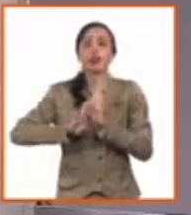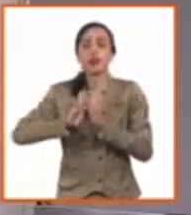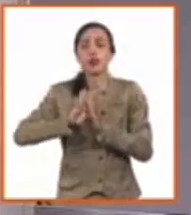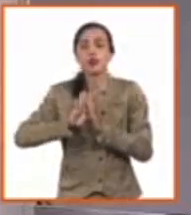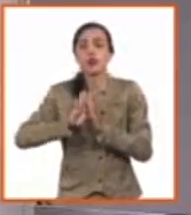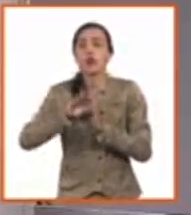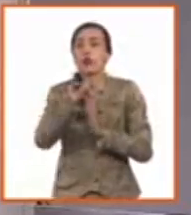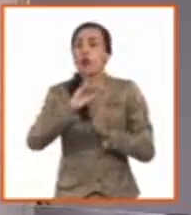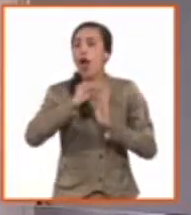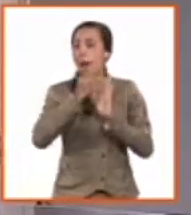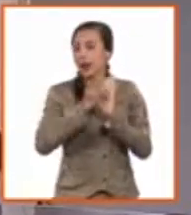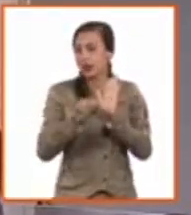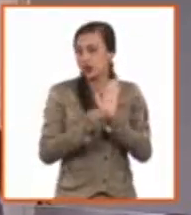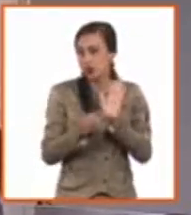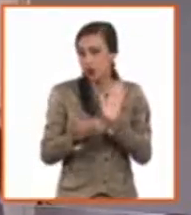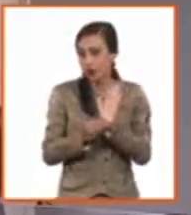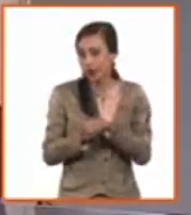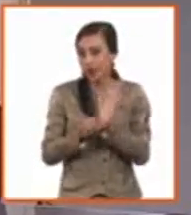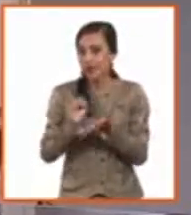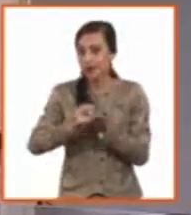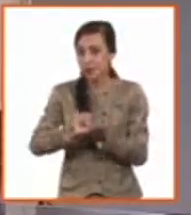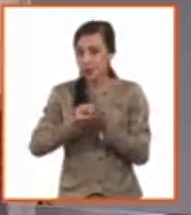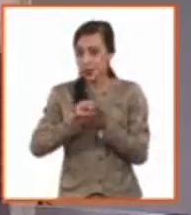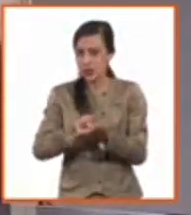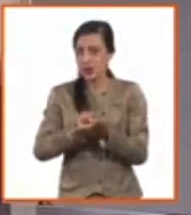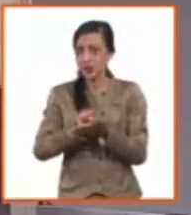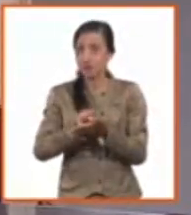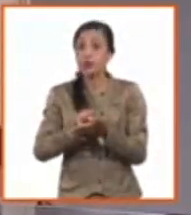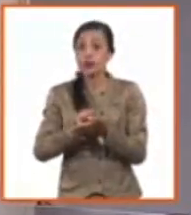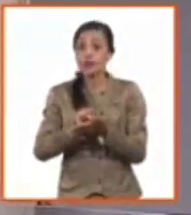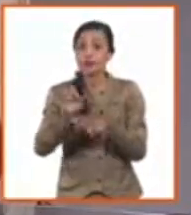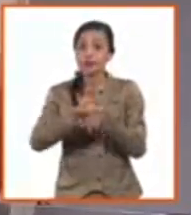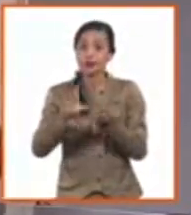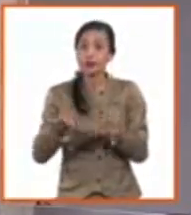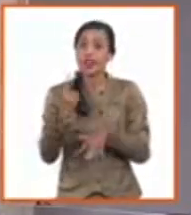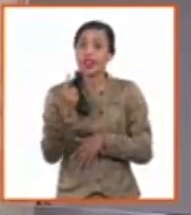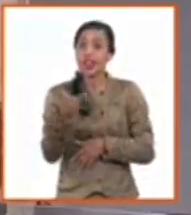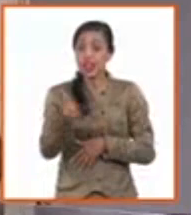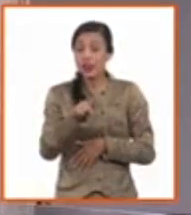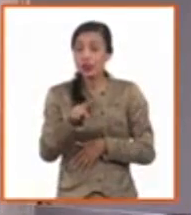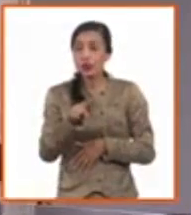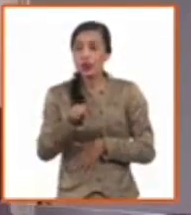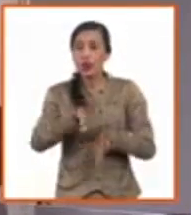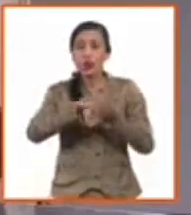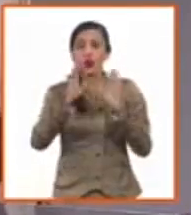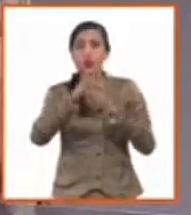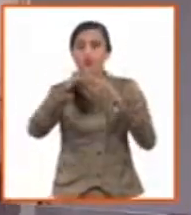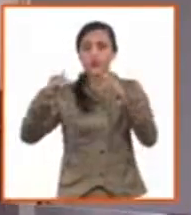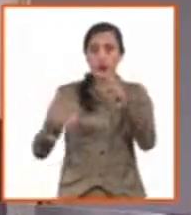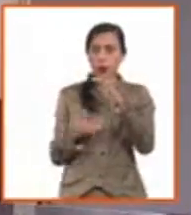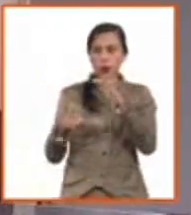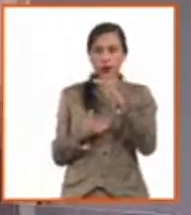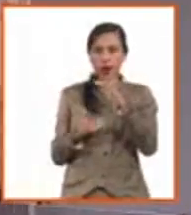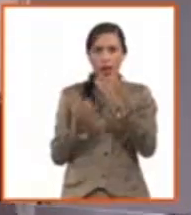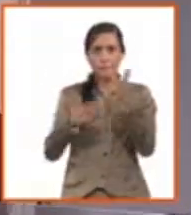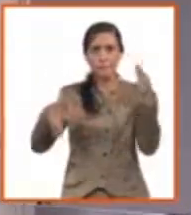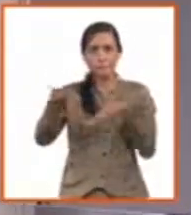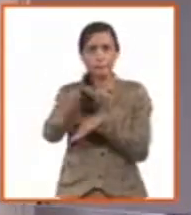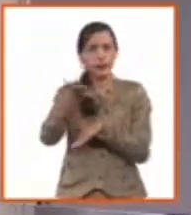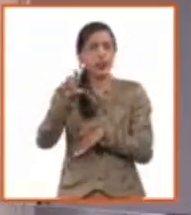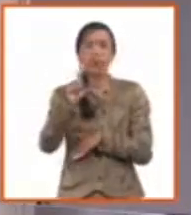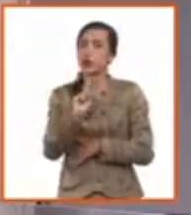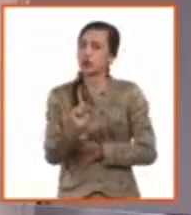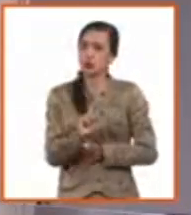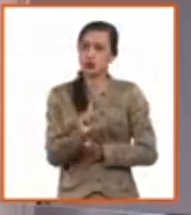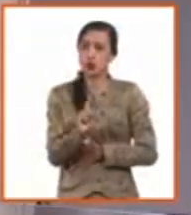aplicaciones y servicios informáticos estas 30 actividades tienen la particularidad que no están todas subordinadas al ministerio no son